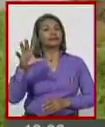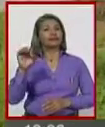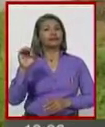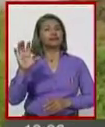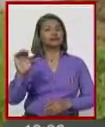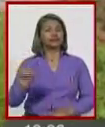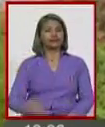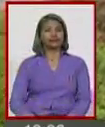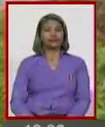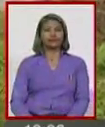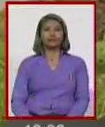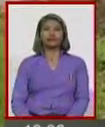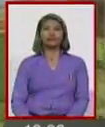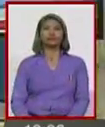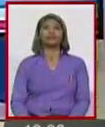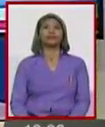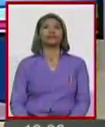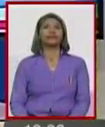812-5050.